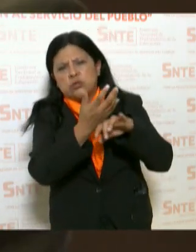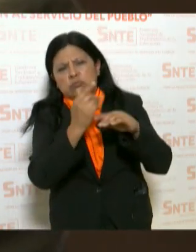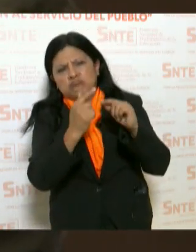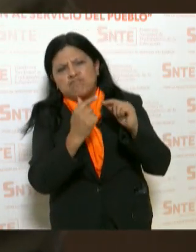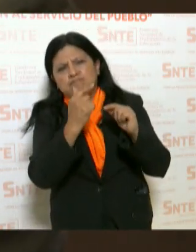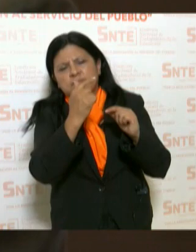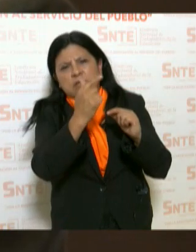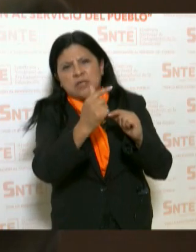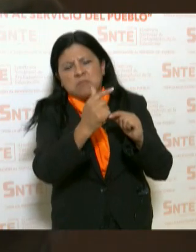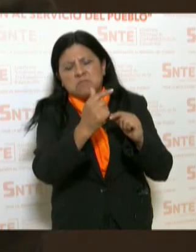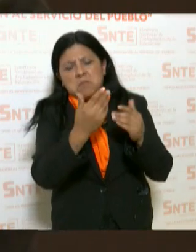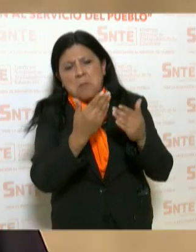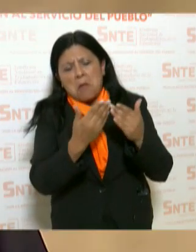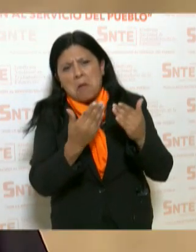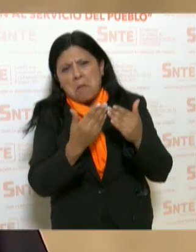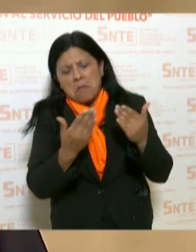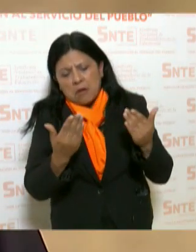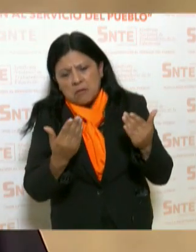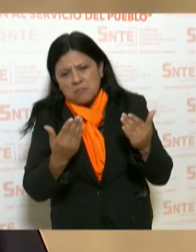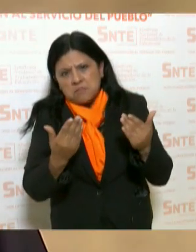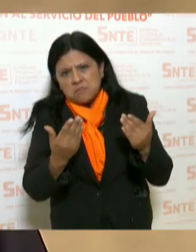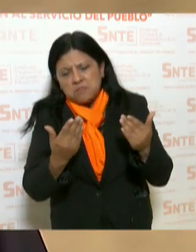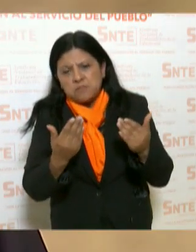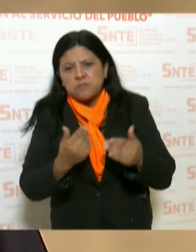hasta la fecha, se